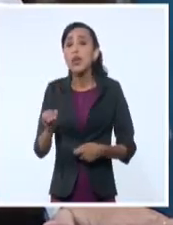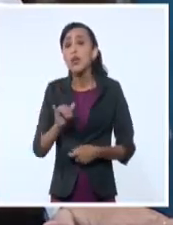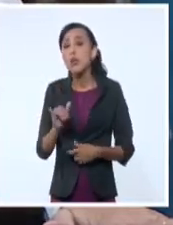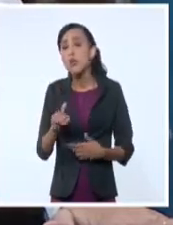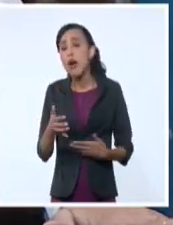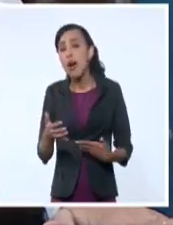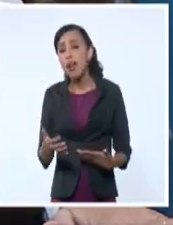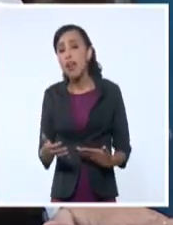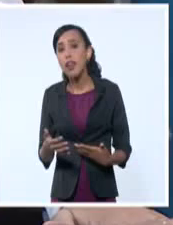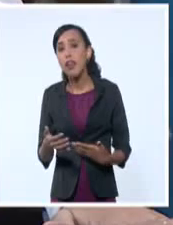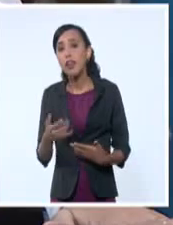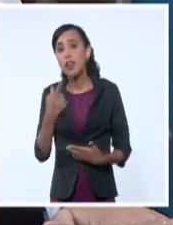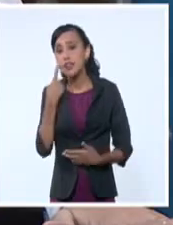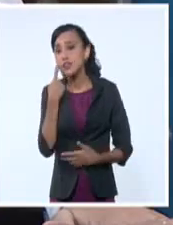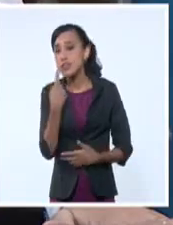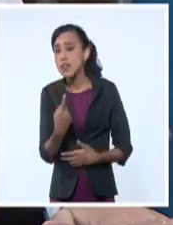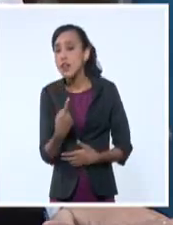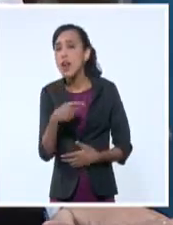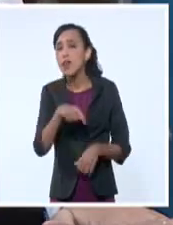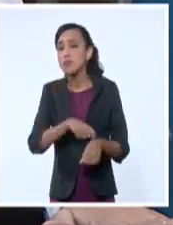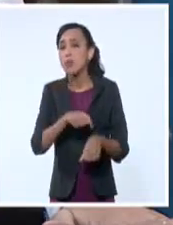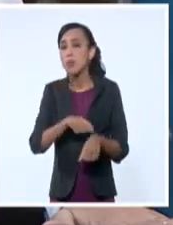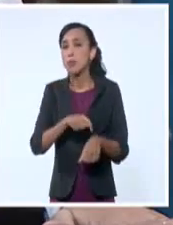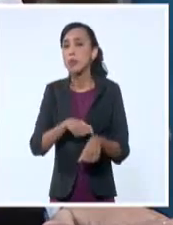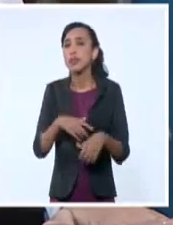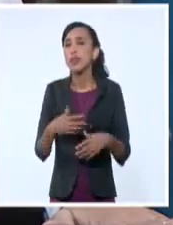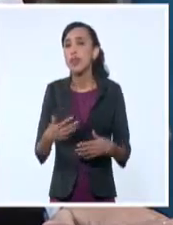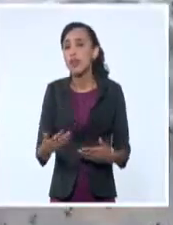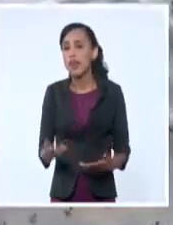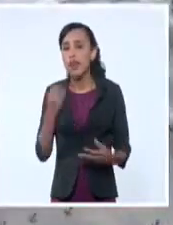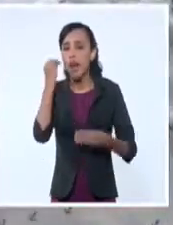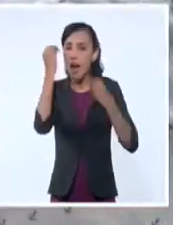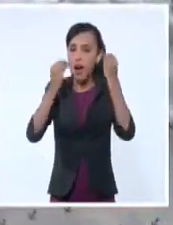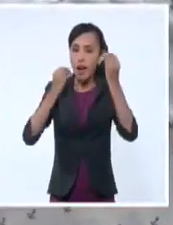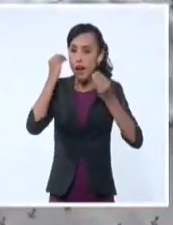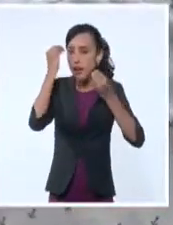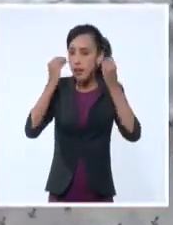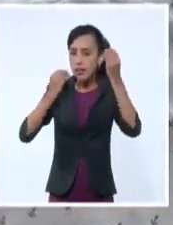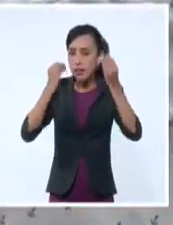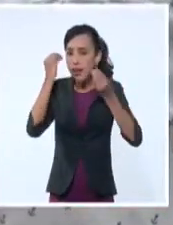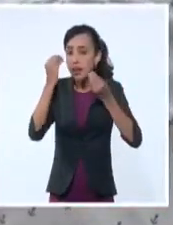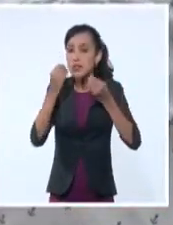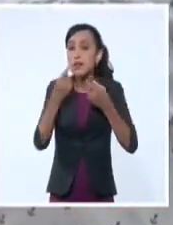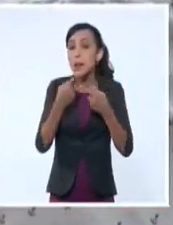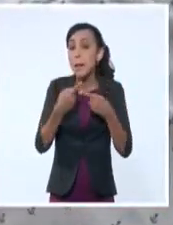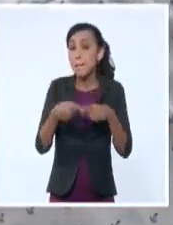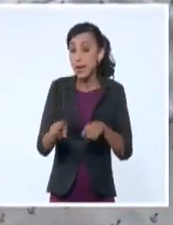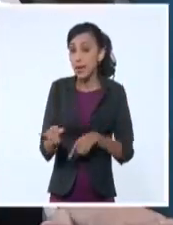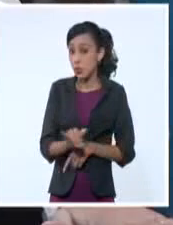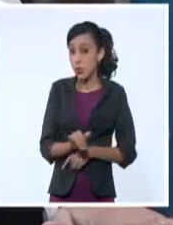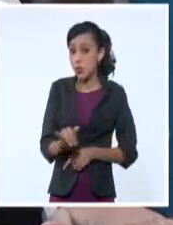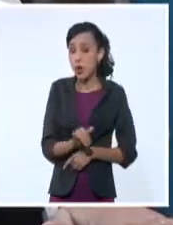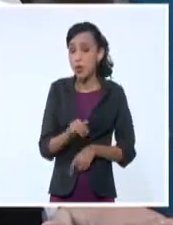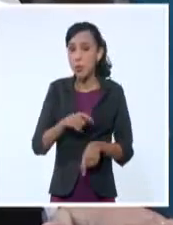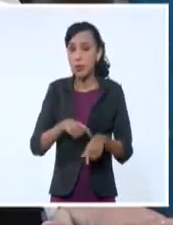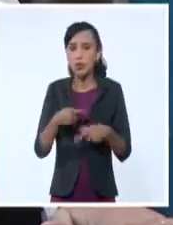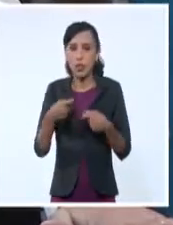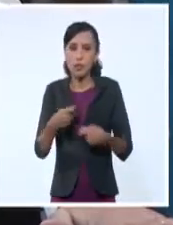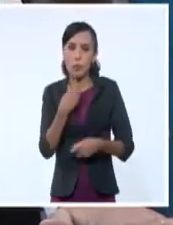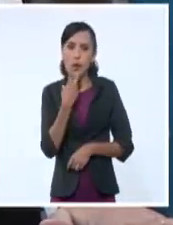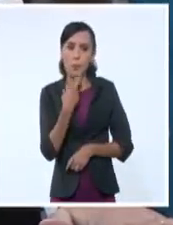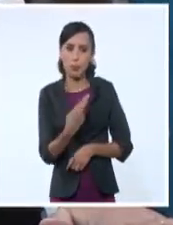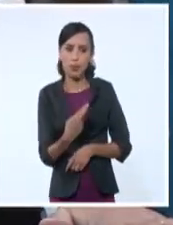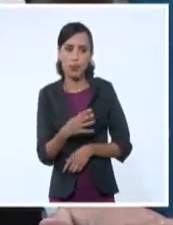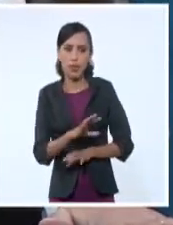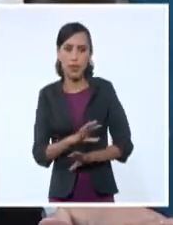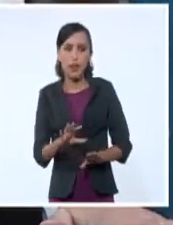un momento de análisis, de reflexión, pero también un momento donde salgamos a dar una respuesta diferente a